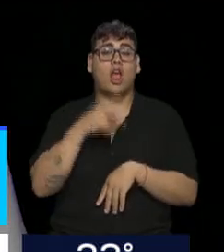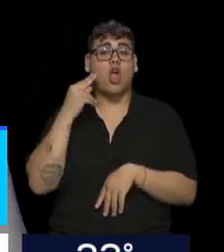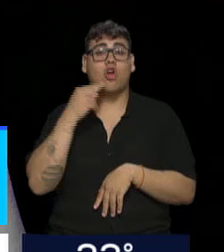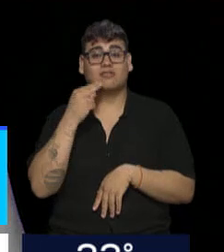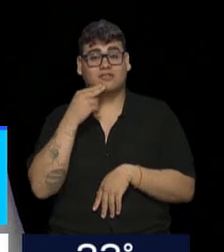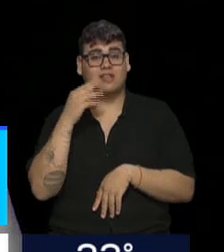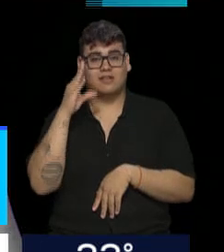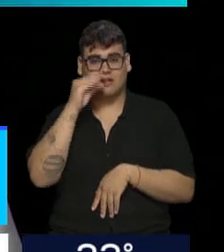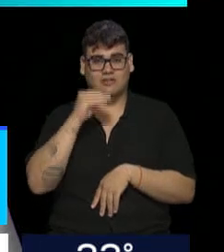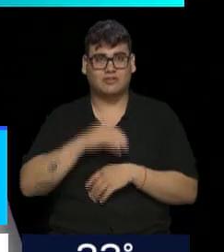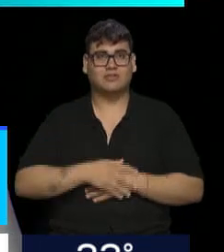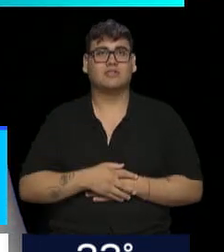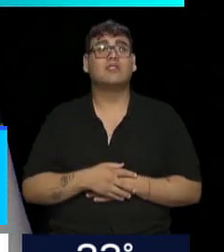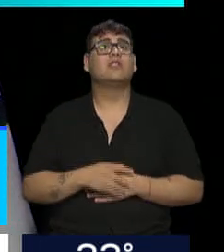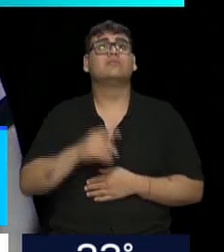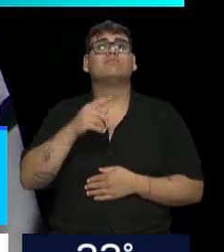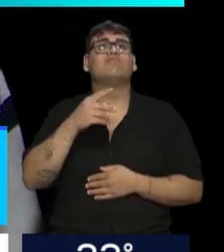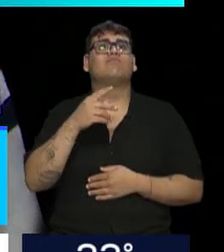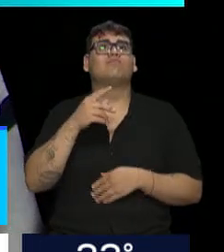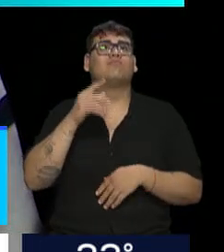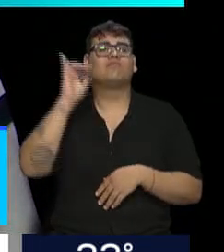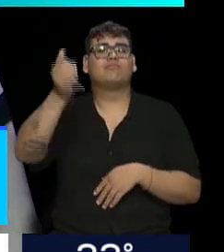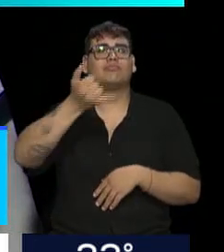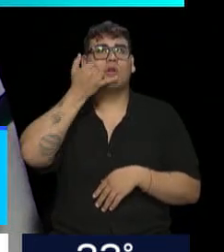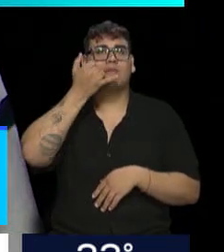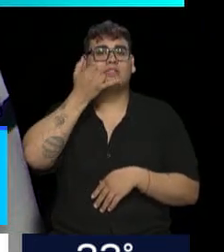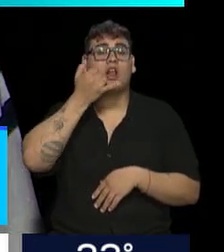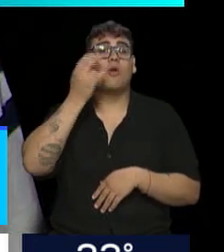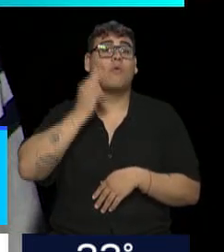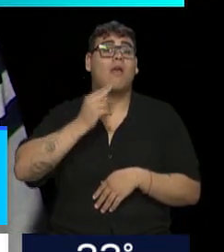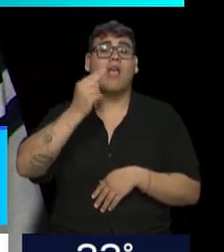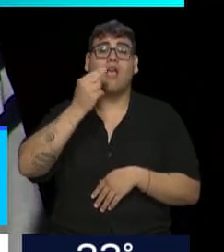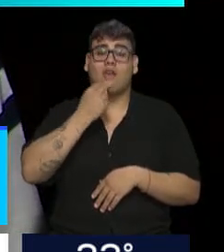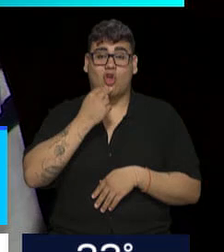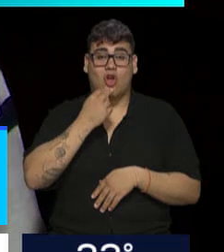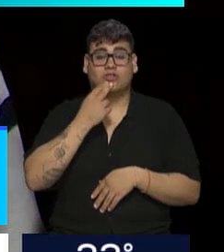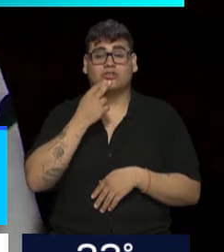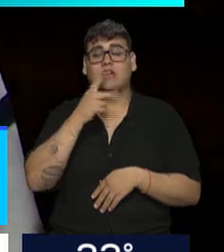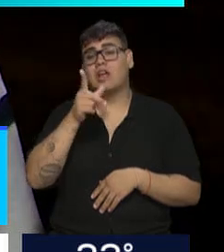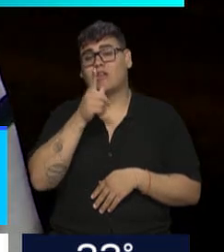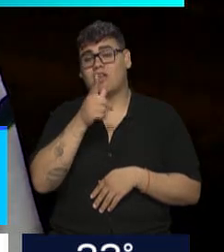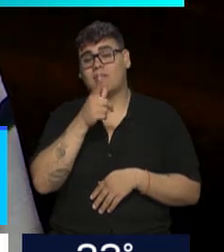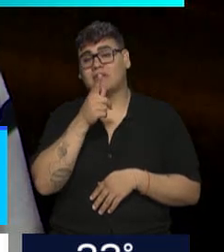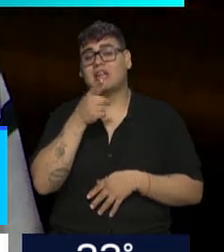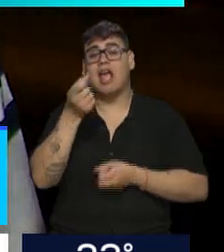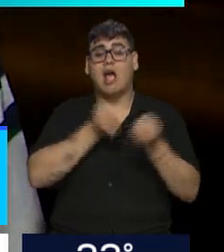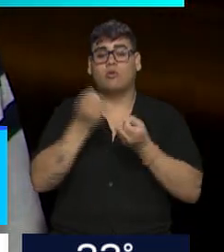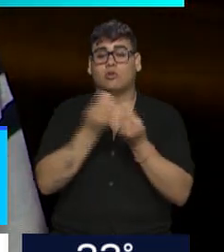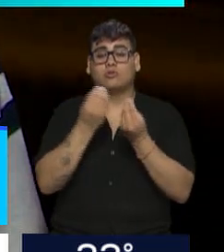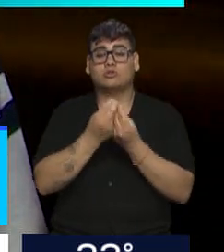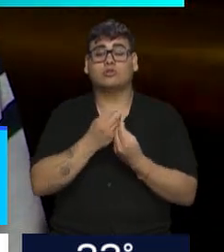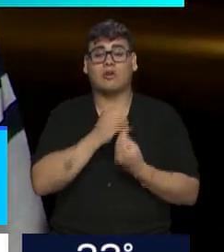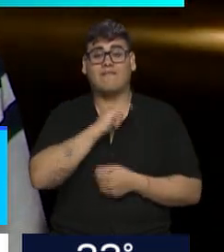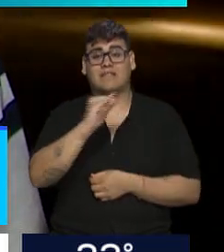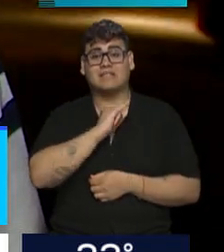conocimiento a través del llamado al 9111 de eventuales eh vehículos que iban pasando y advirtieron una situación que se estaba